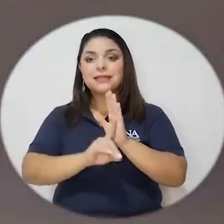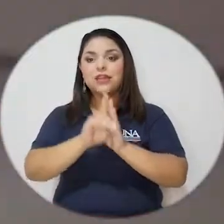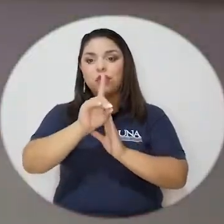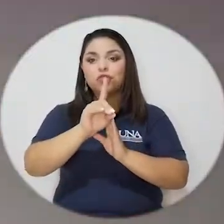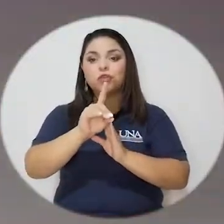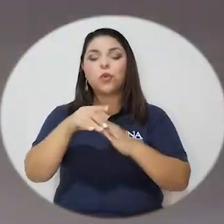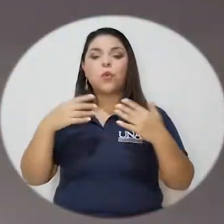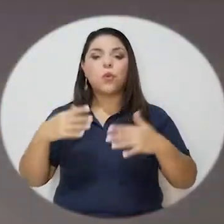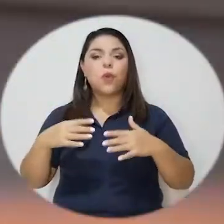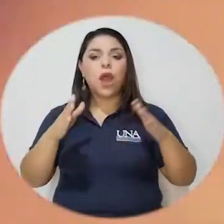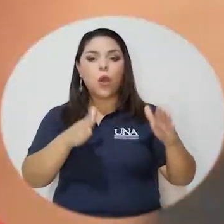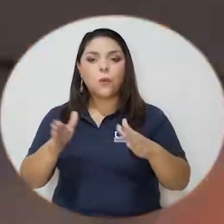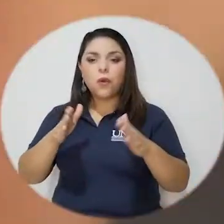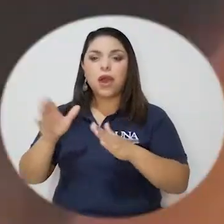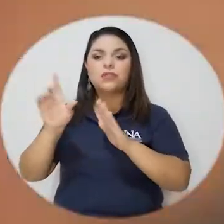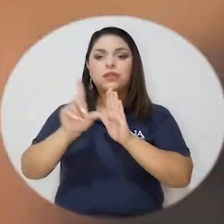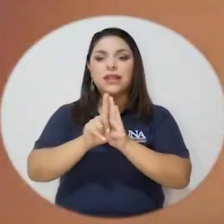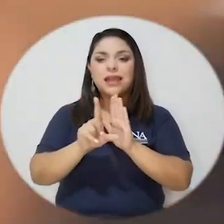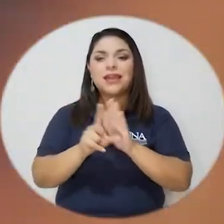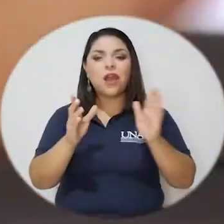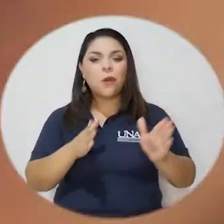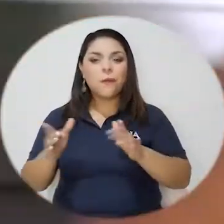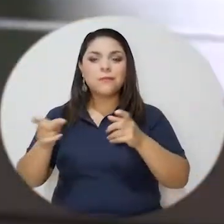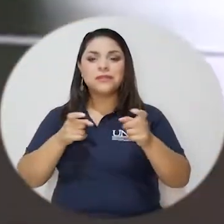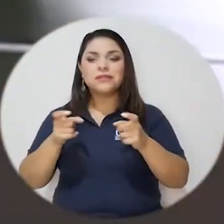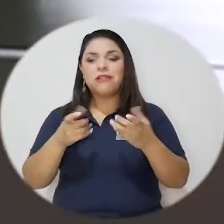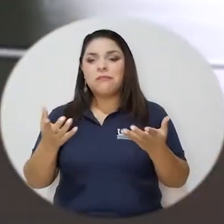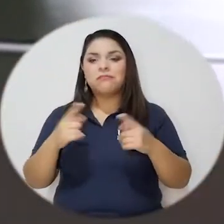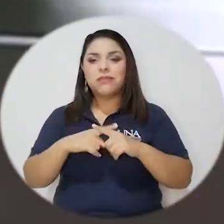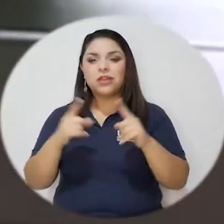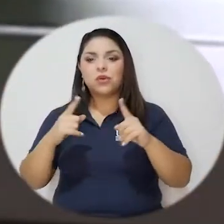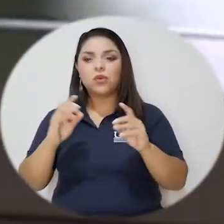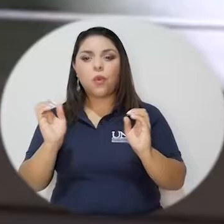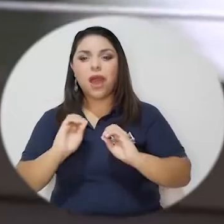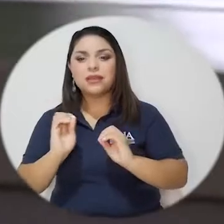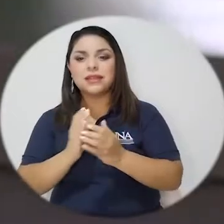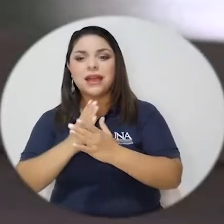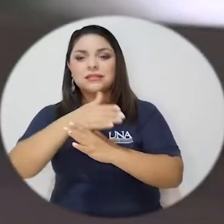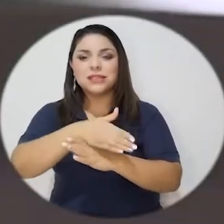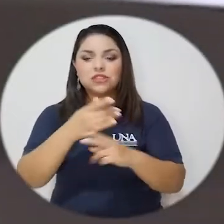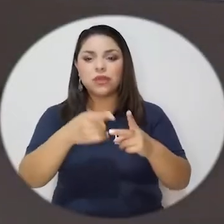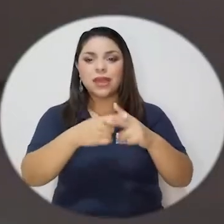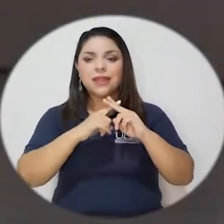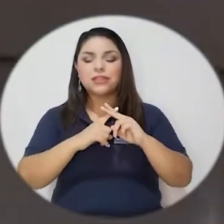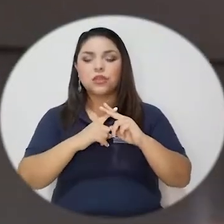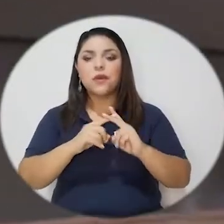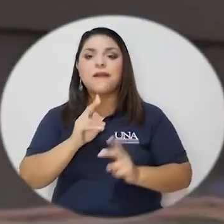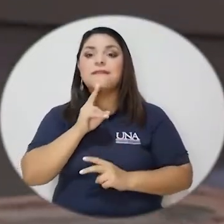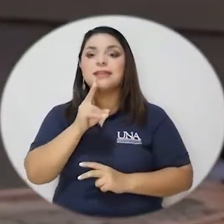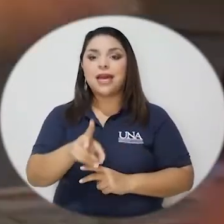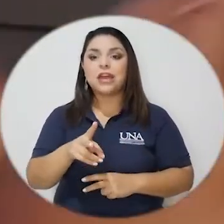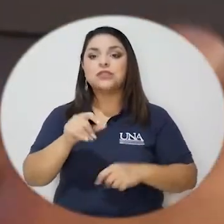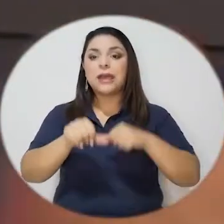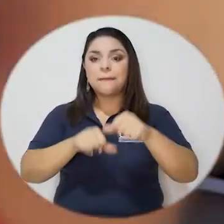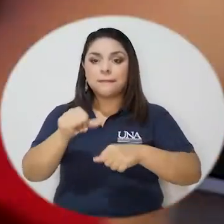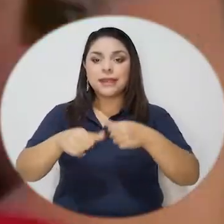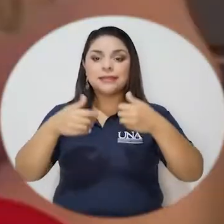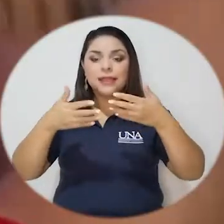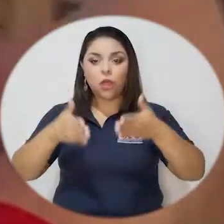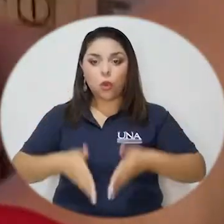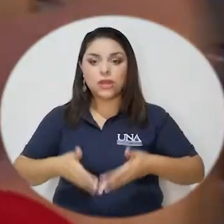sido puros acomodos de ley, puros acomodos administrativos, y lo que menos se ha dado es acceso al crédito a los verdaderos emprendedores del